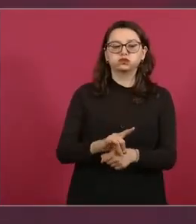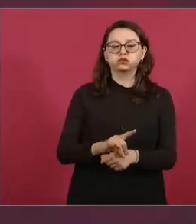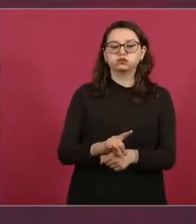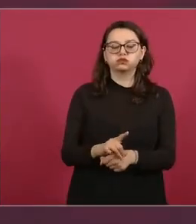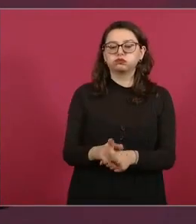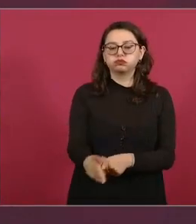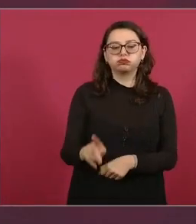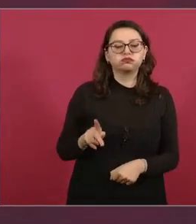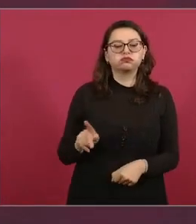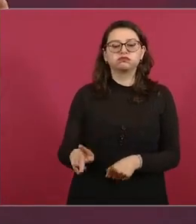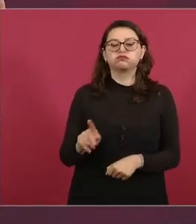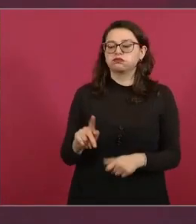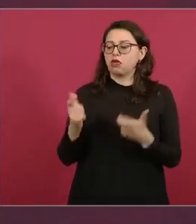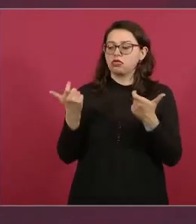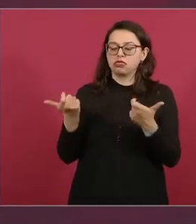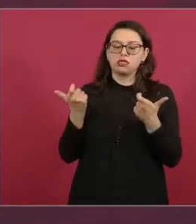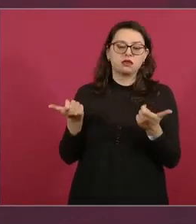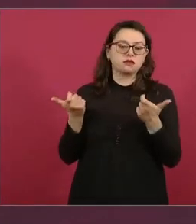para